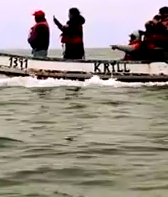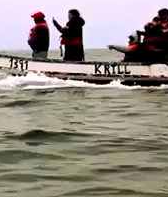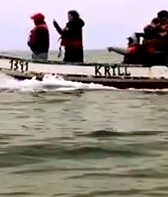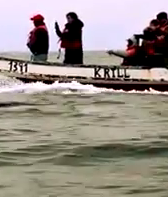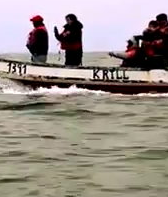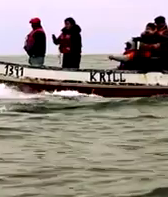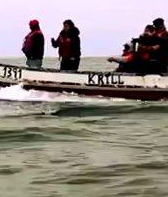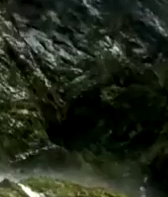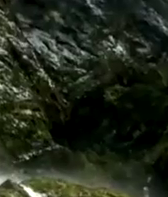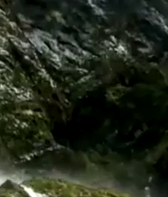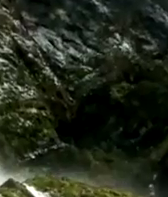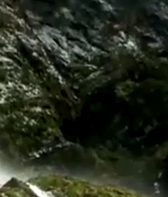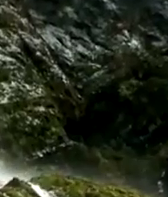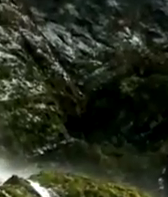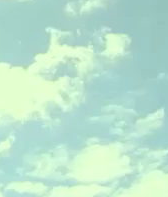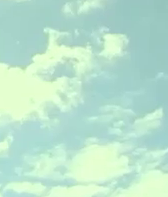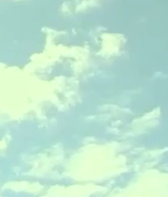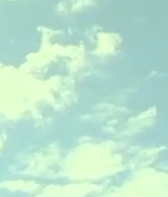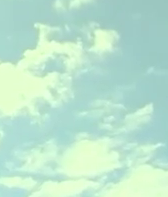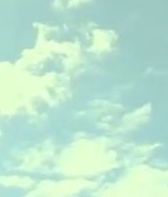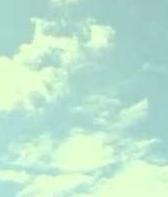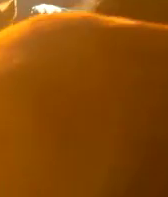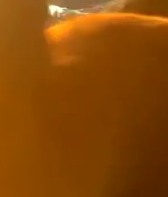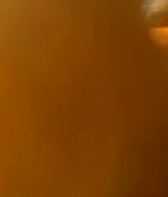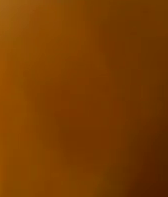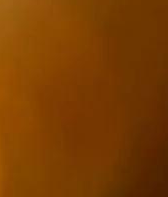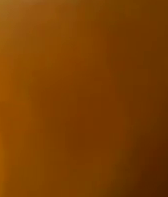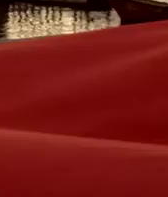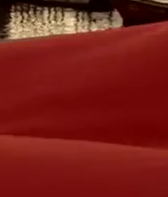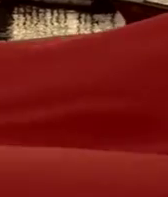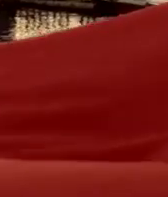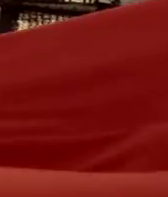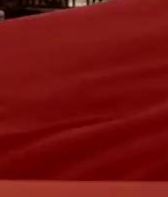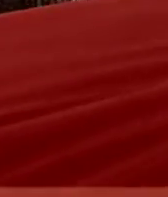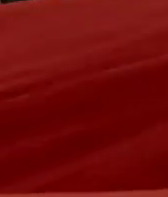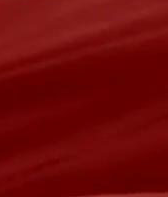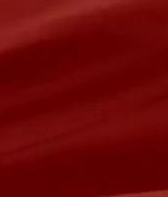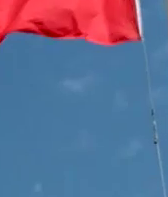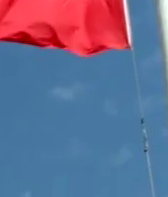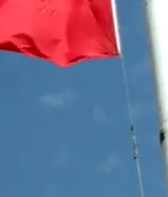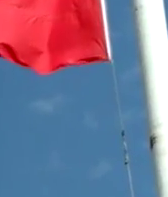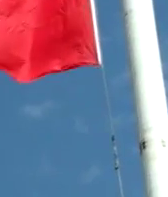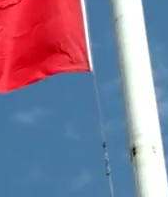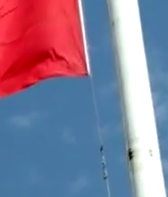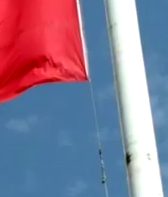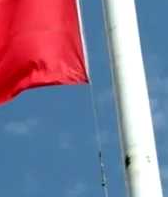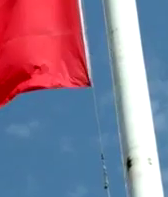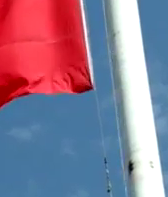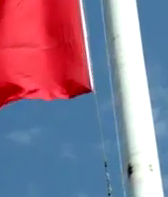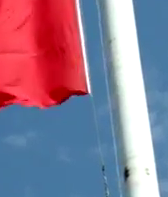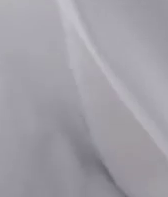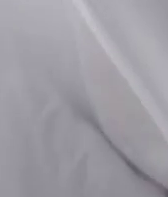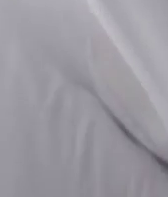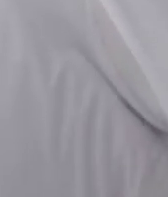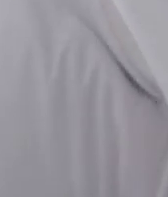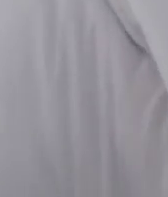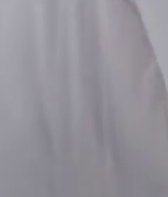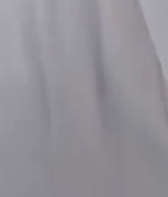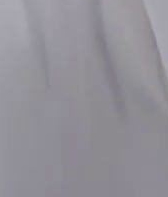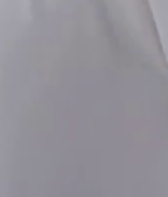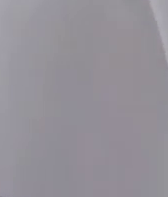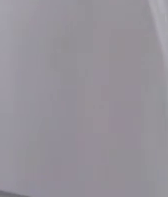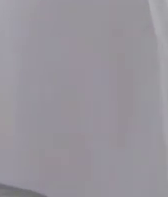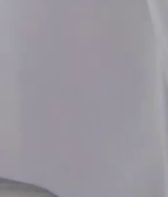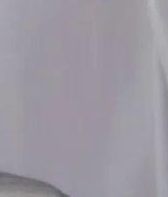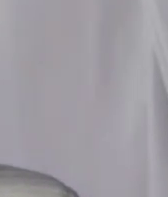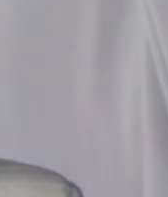transmitió el gobierno de chile agradecemos a los canales de televisión y radio emisoras que integraron